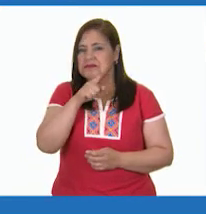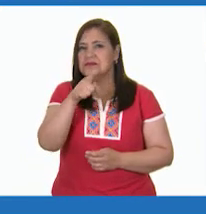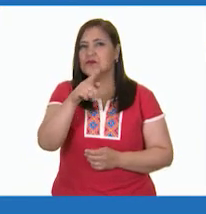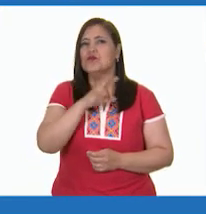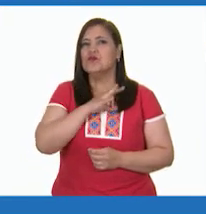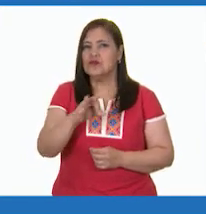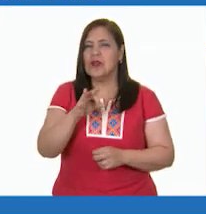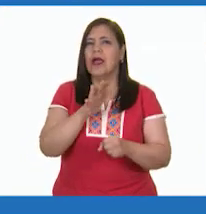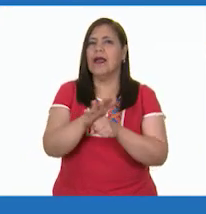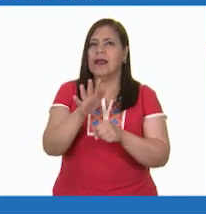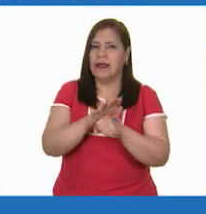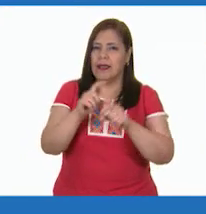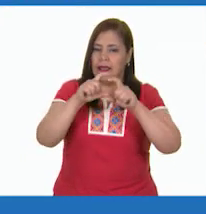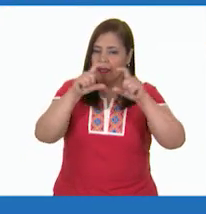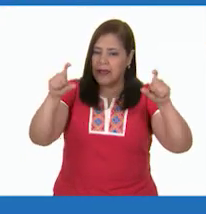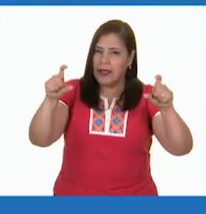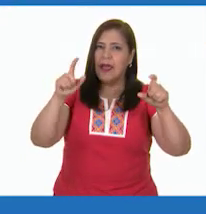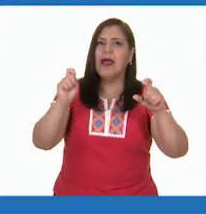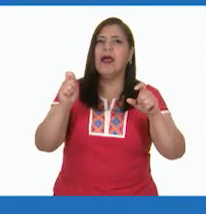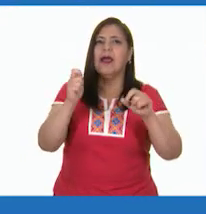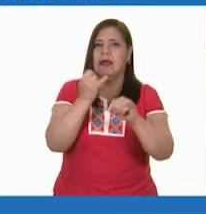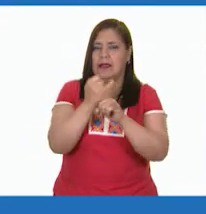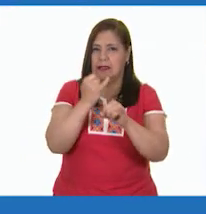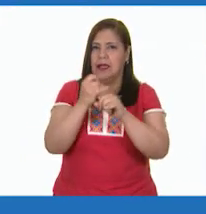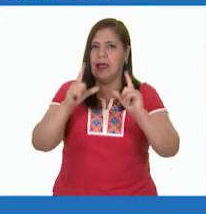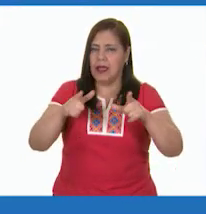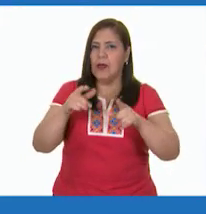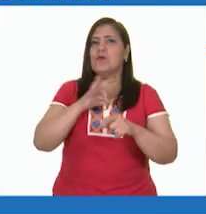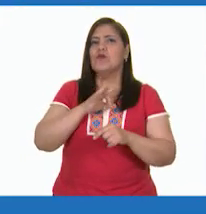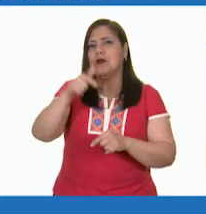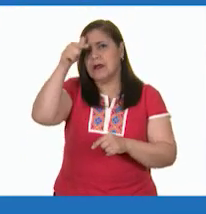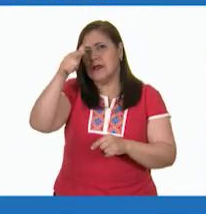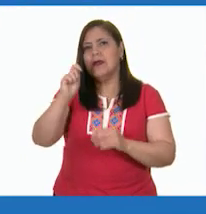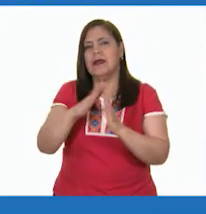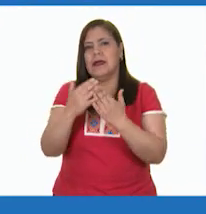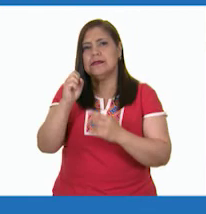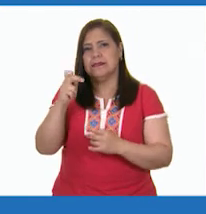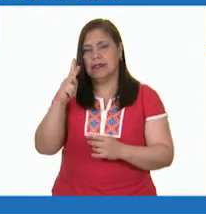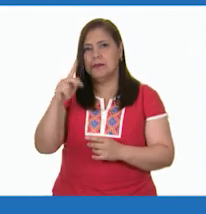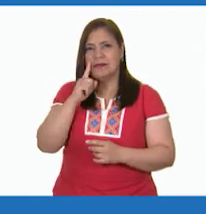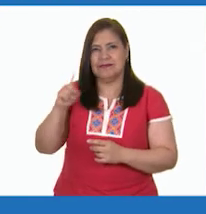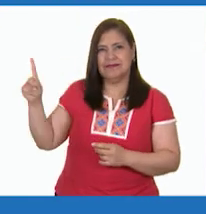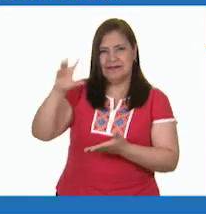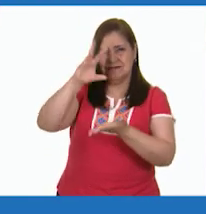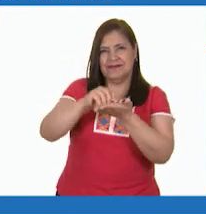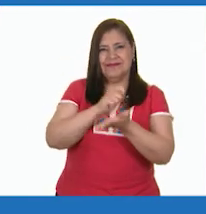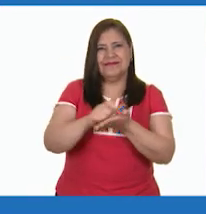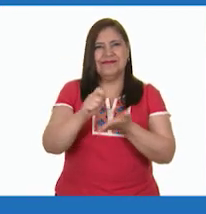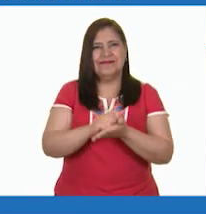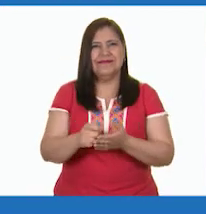También puedes encontrar los libros de texto en la página